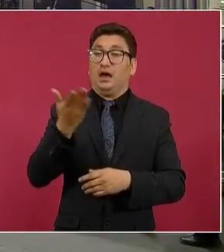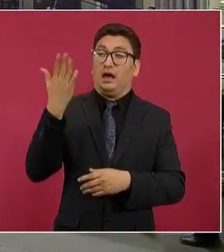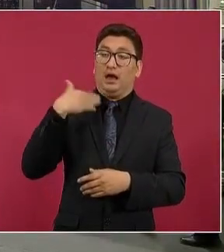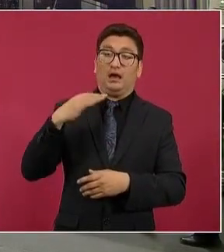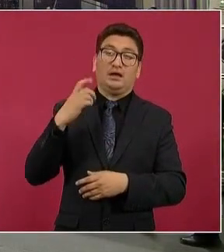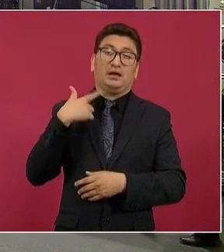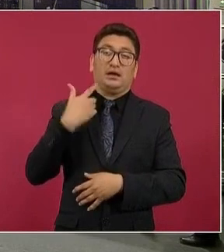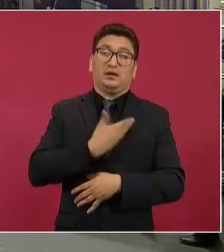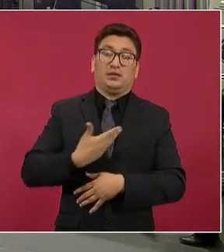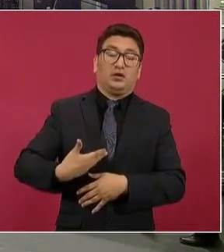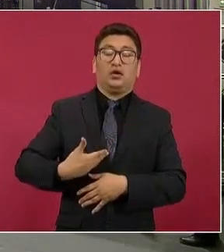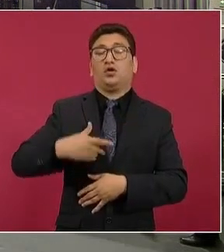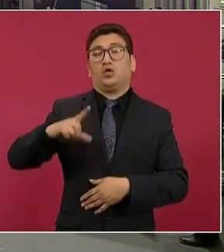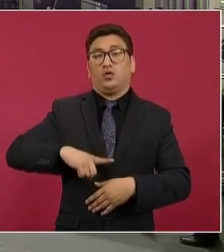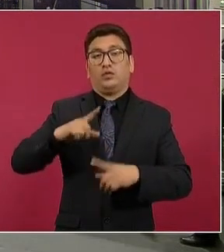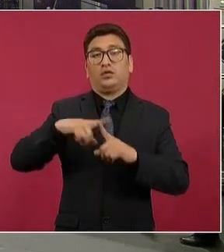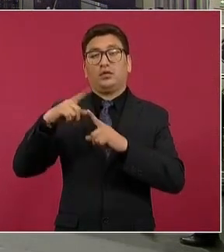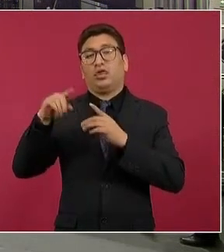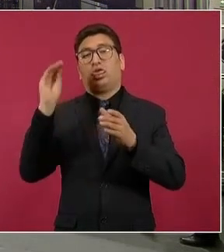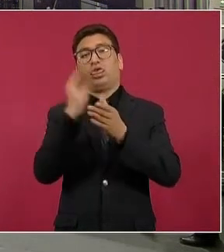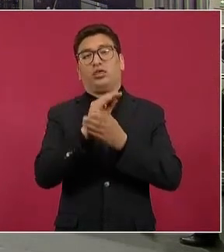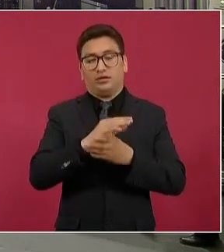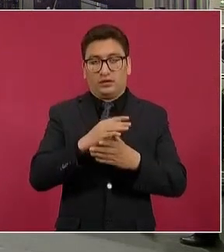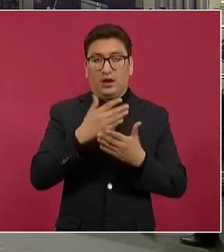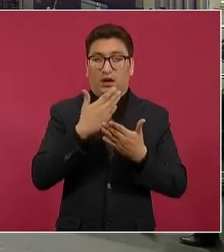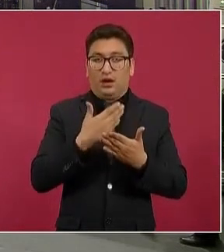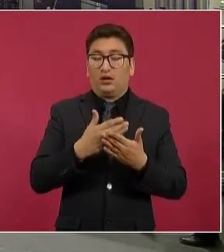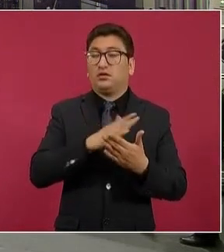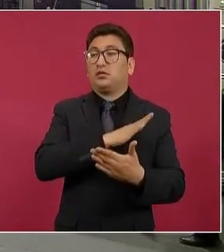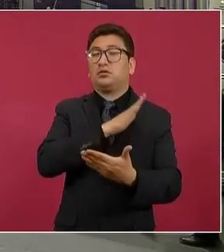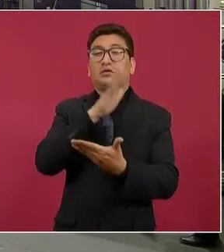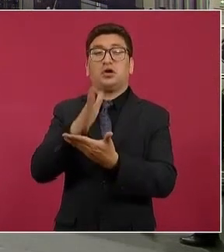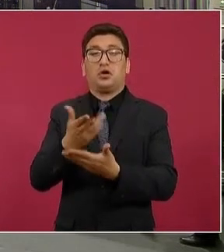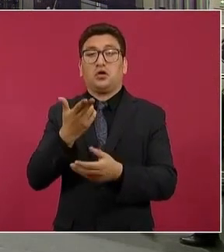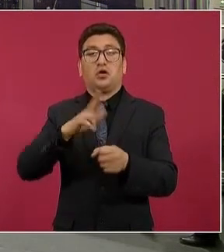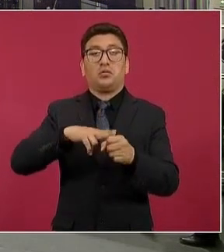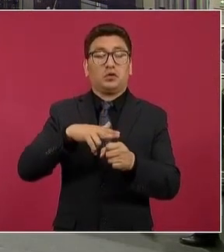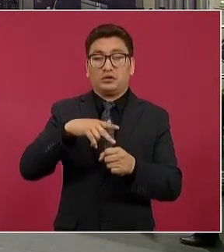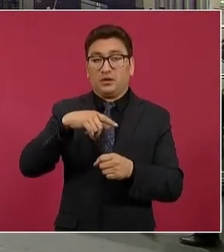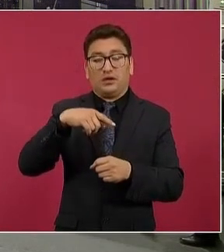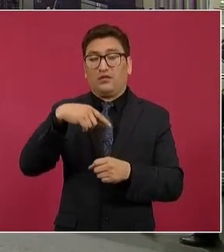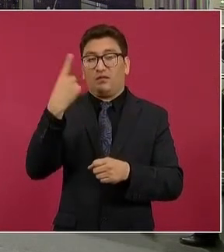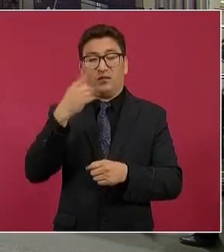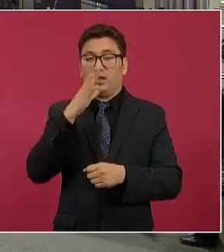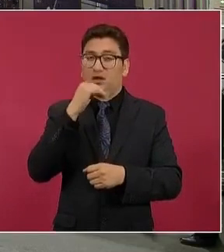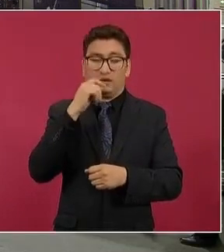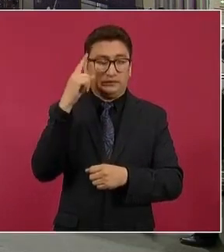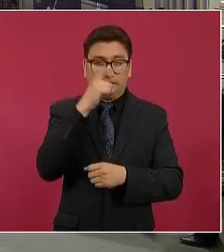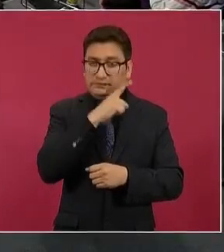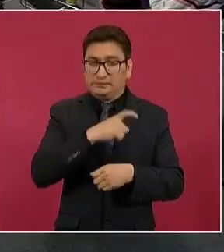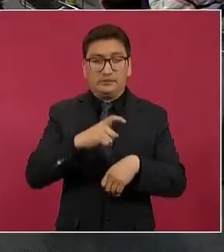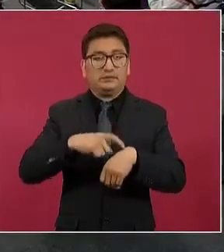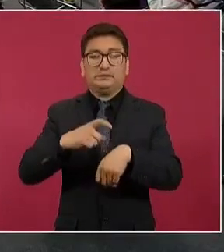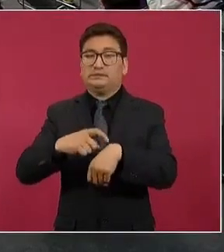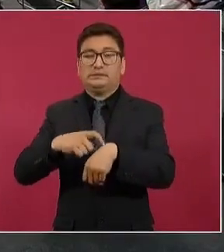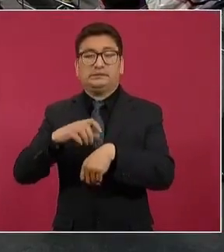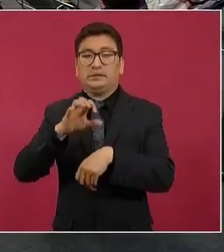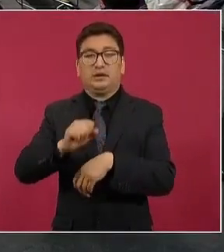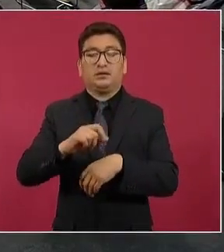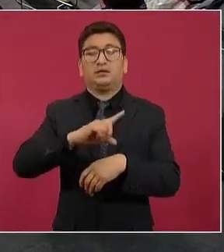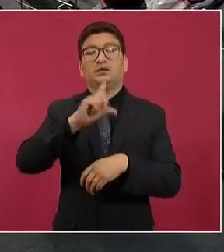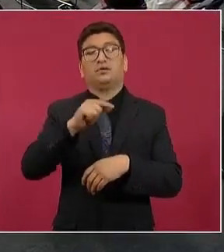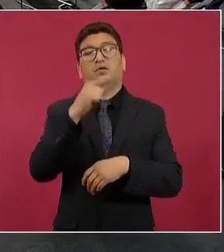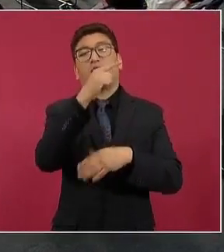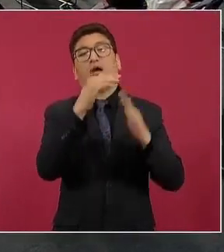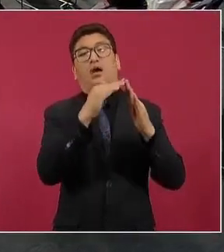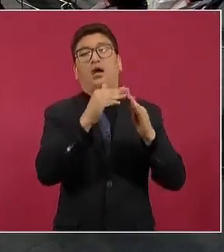anteriores, no tenían acceso a llegar a tiempo a una atención hospitalaria y pues desafortunadamente perdían la vida allá arriba en